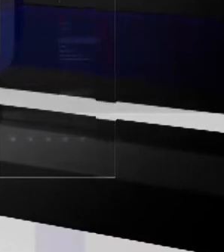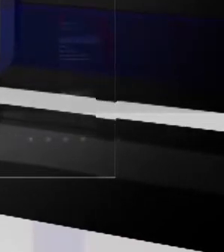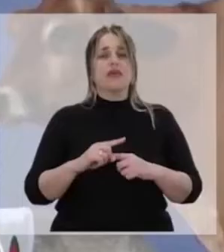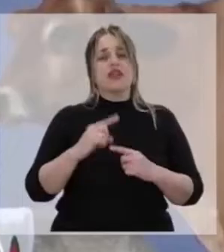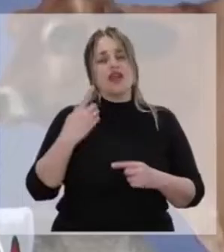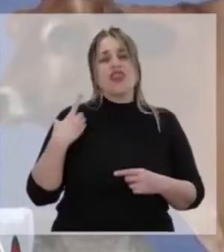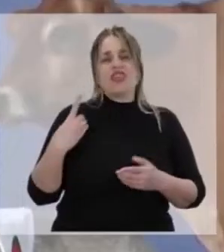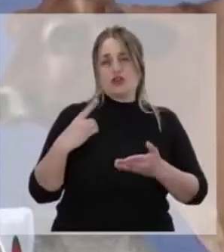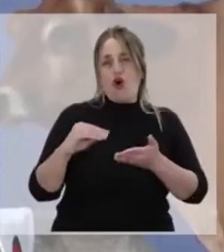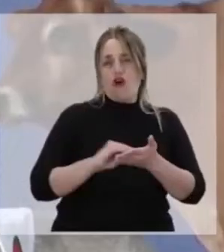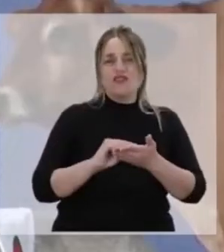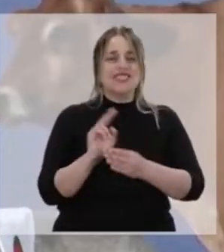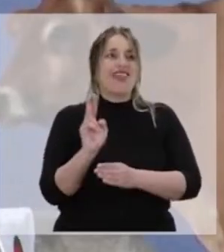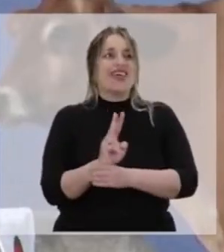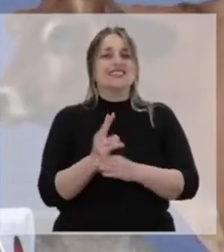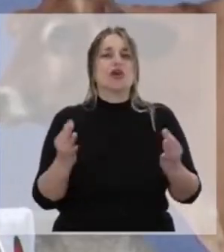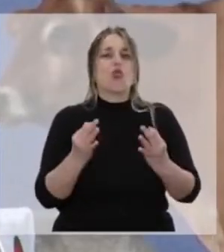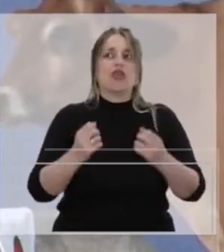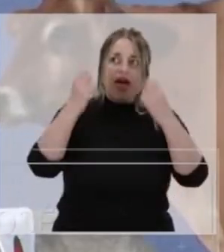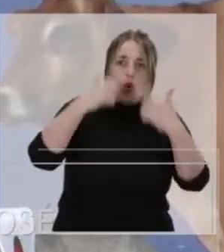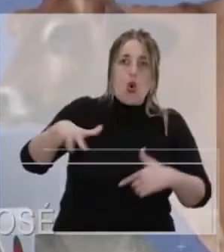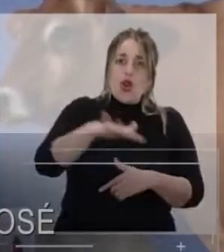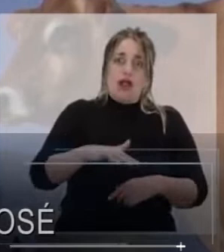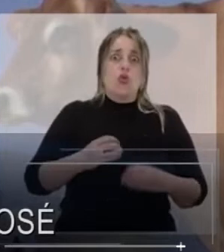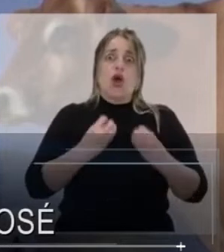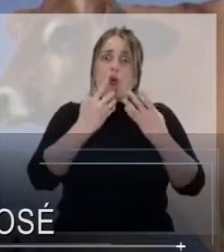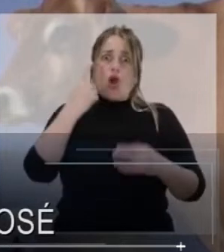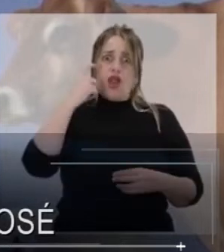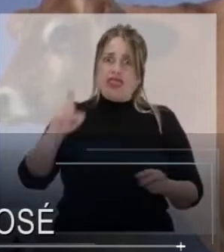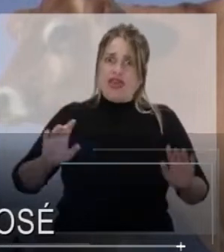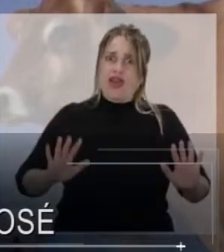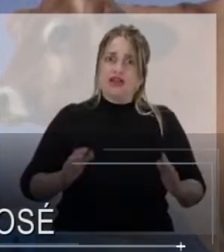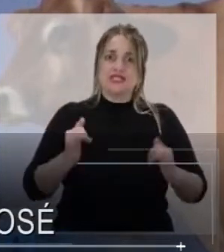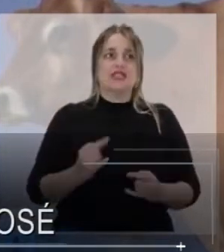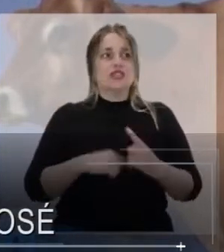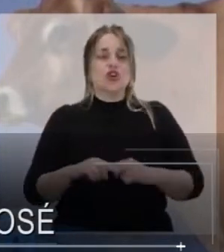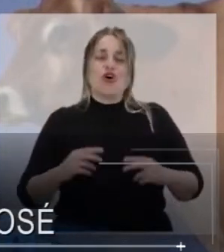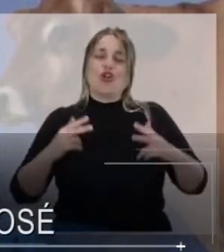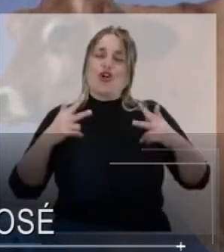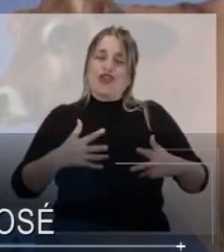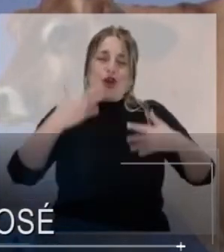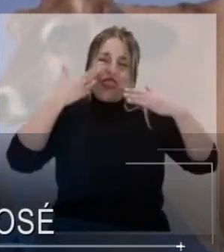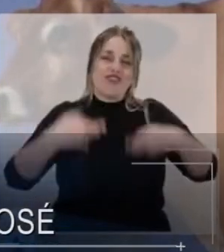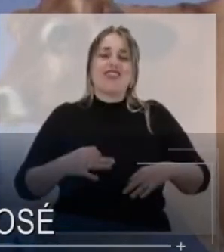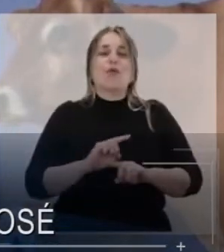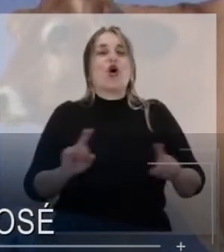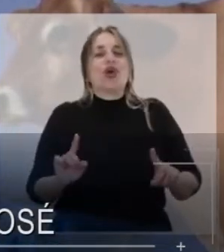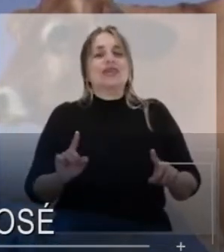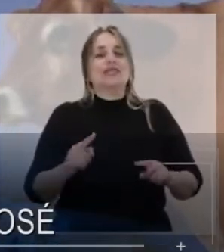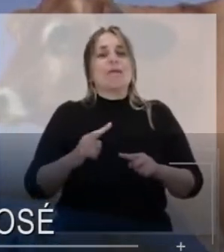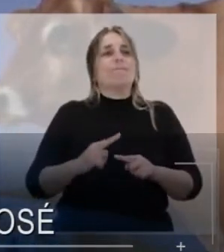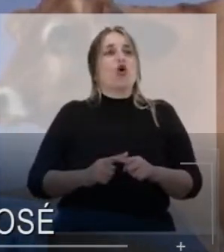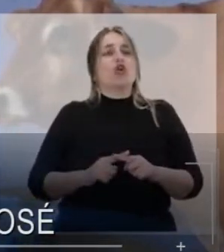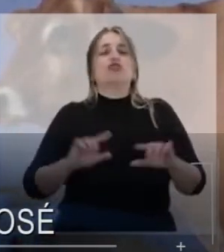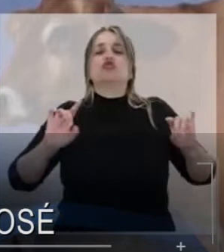la dirección de seguridad rural yo creo que fue una muy buena idea y hablo con tranquilidad porque esto no surge